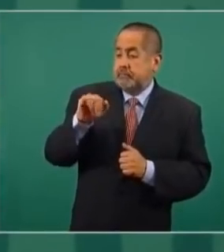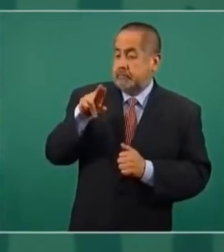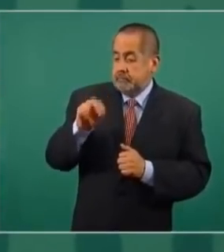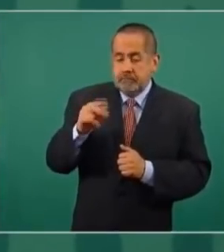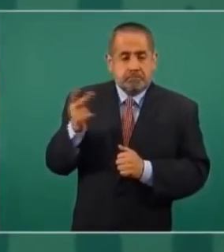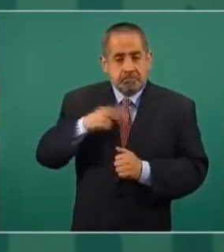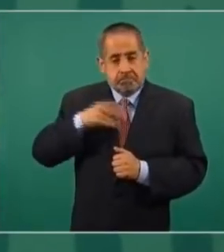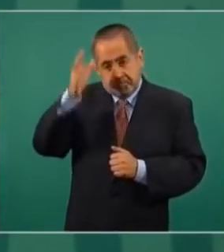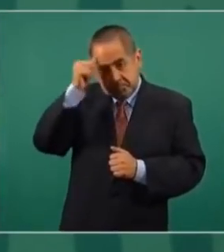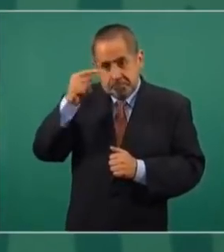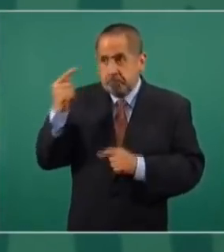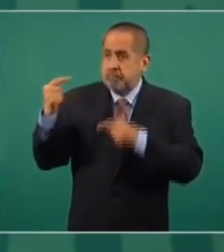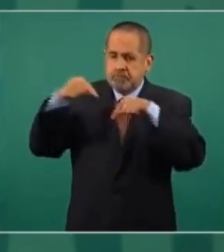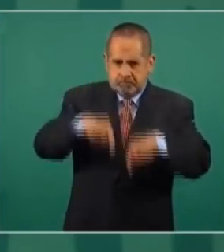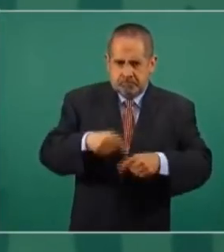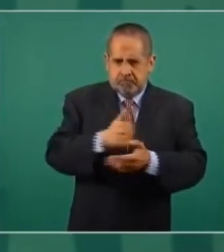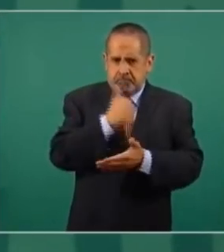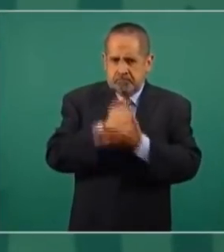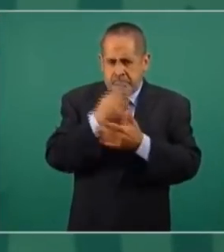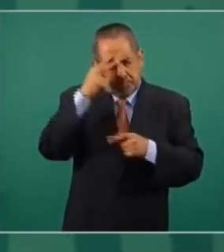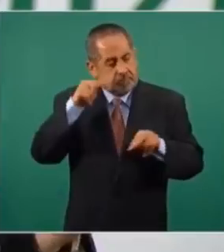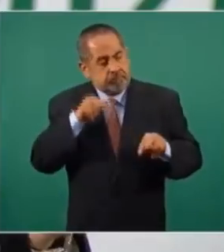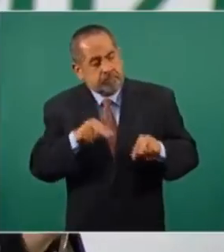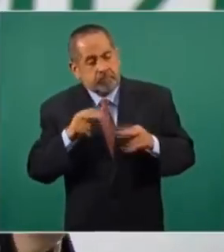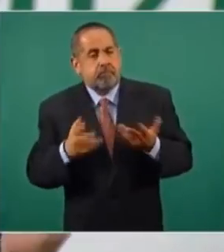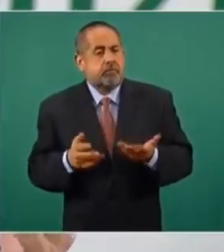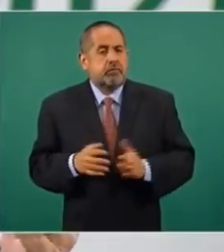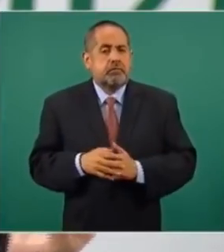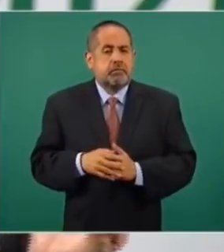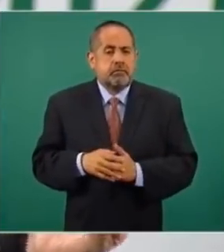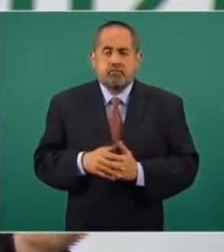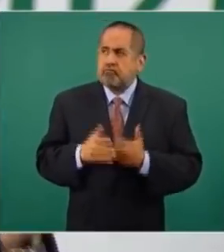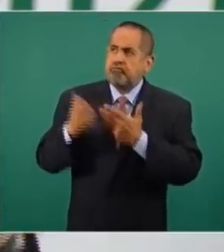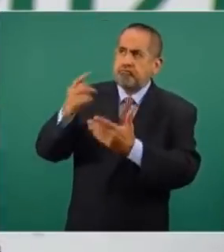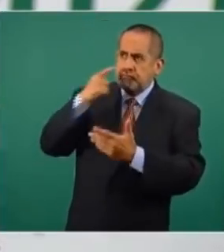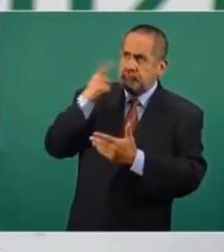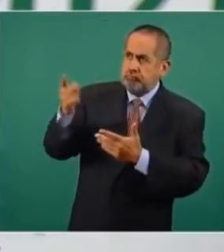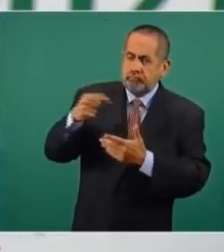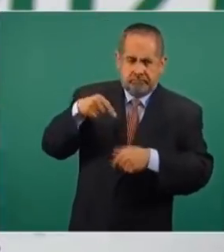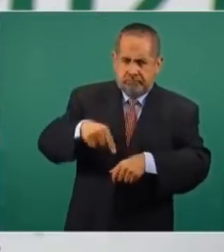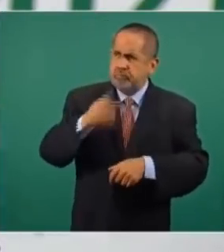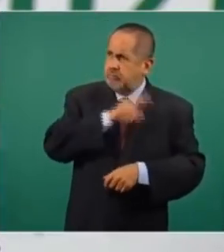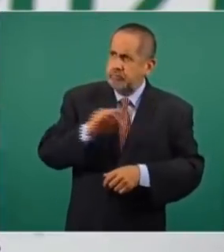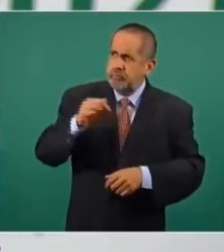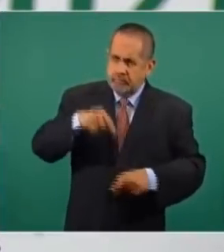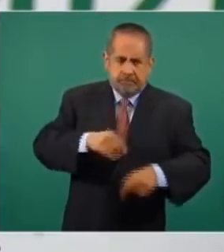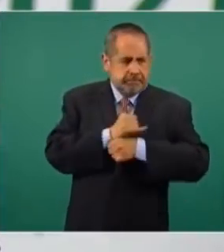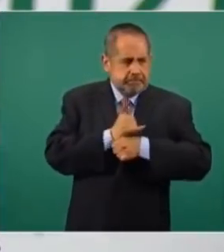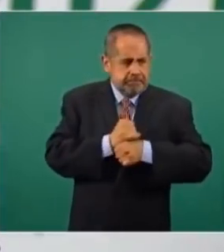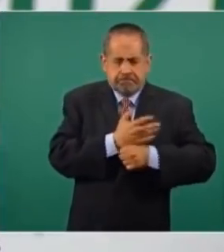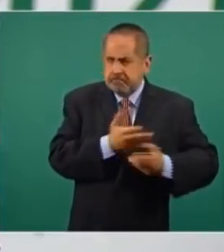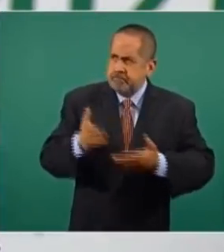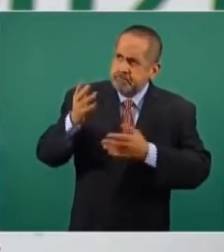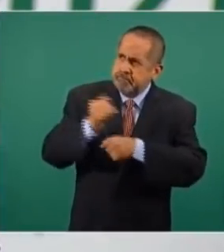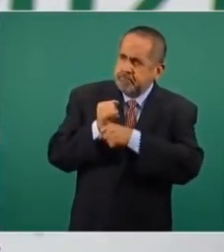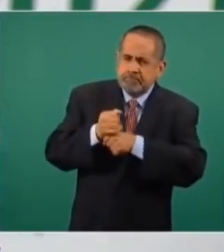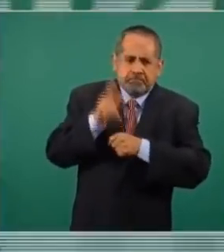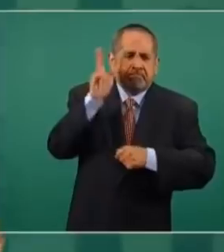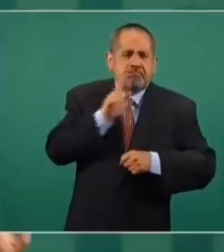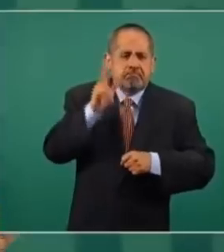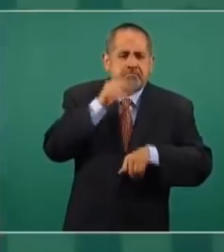acuerdo para que viniese a México, se les planteó una fase 3 con